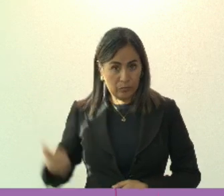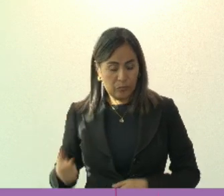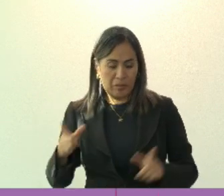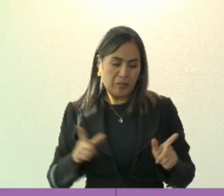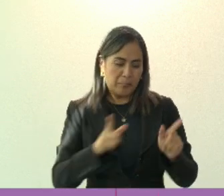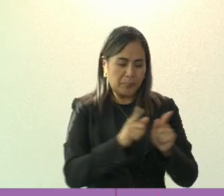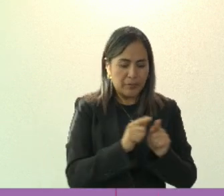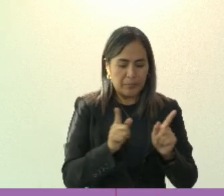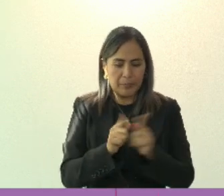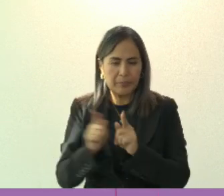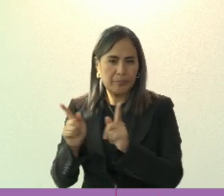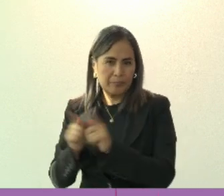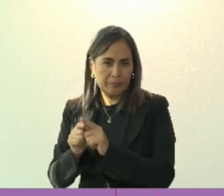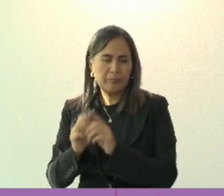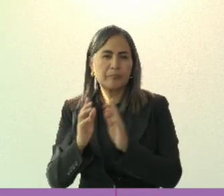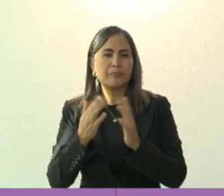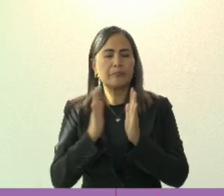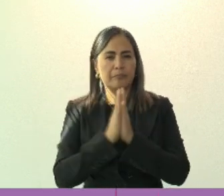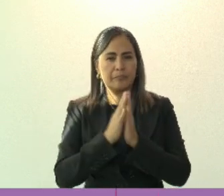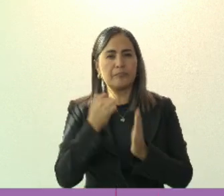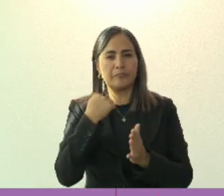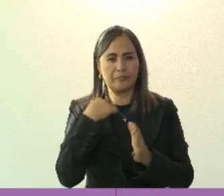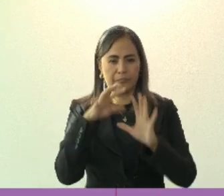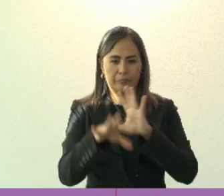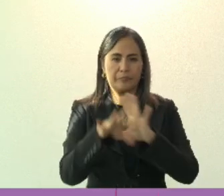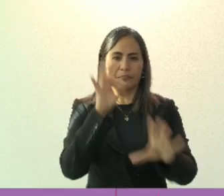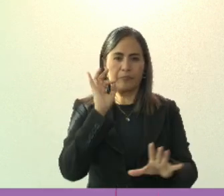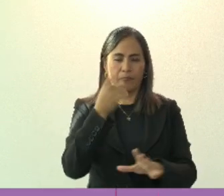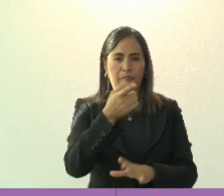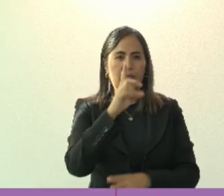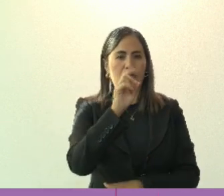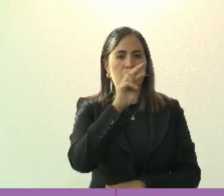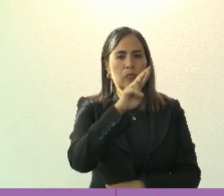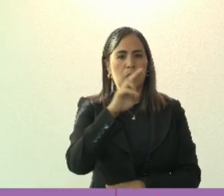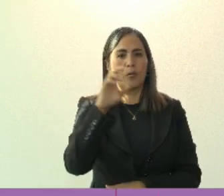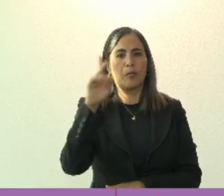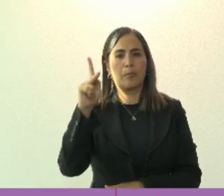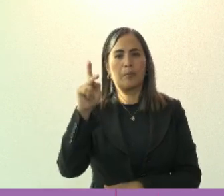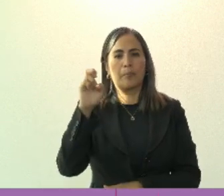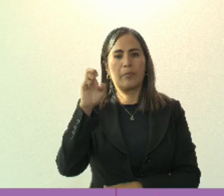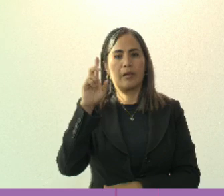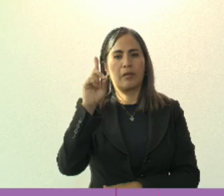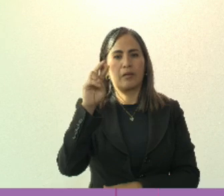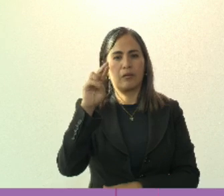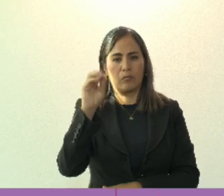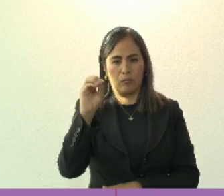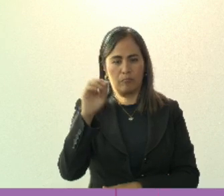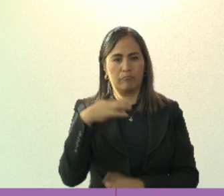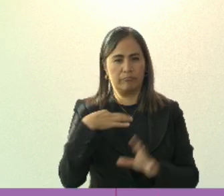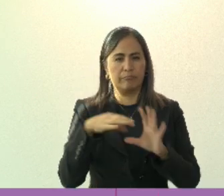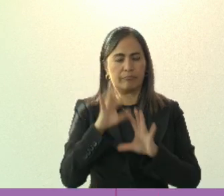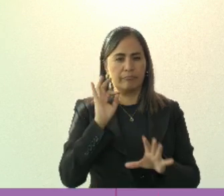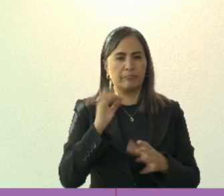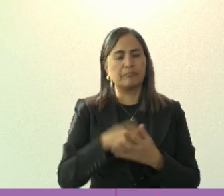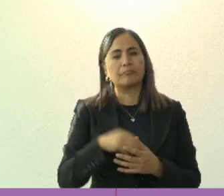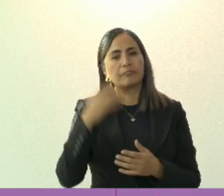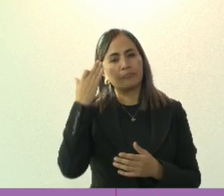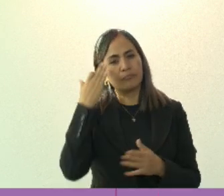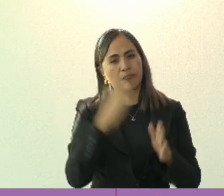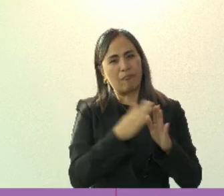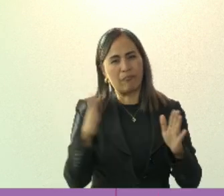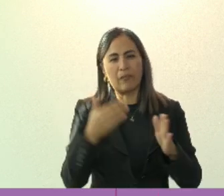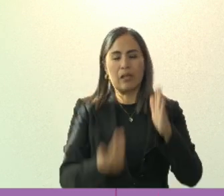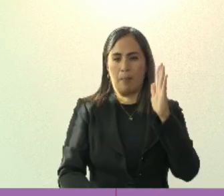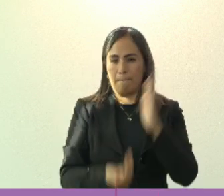ofrezcan sus conclusiones, yo quiero rescatar de lo que nos dice el doctor Pedro lo siguiente. Durante toda la